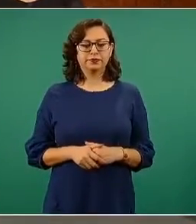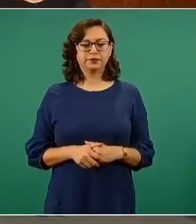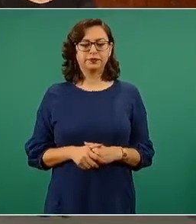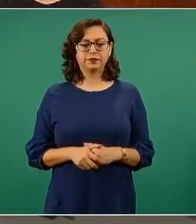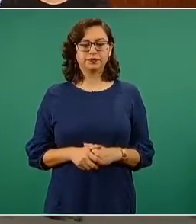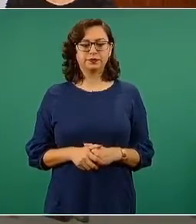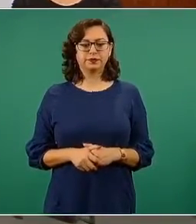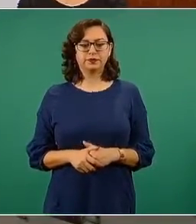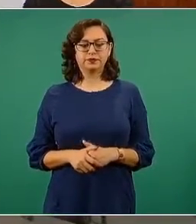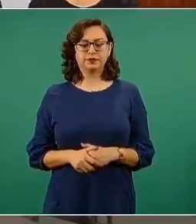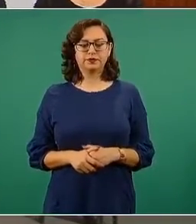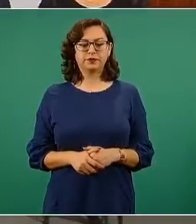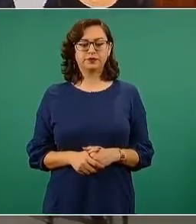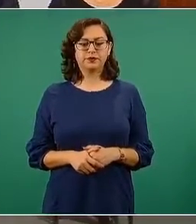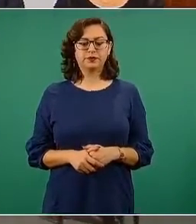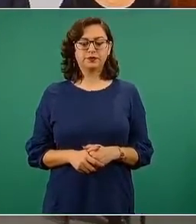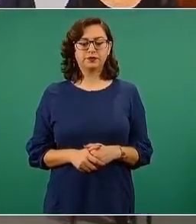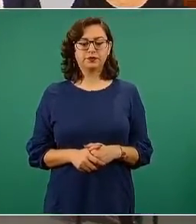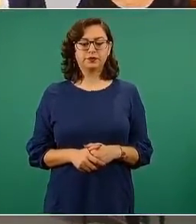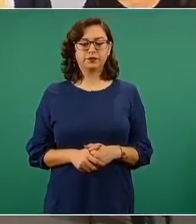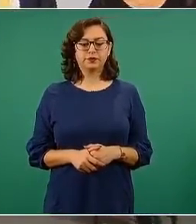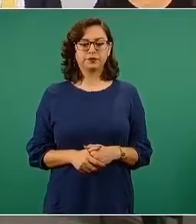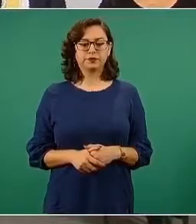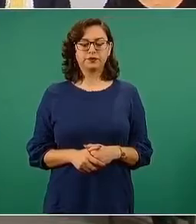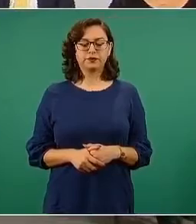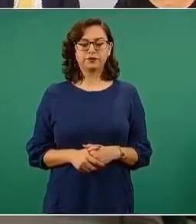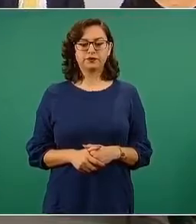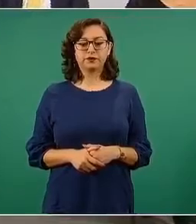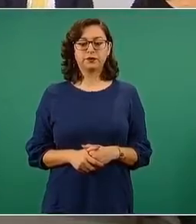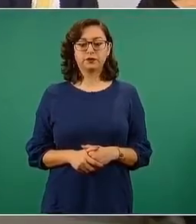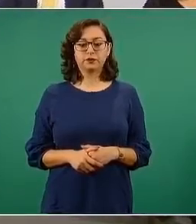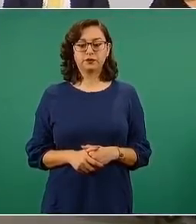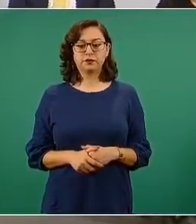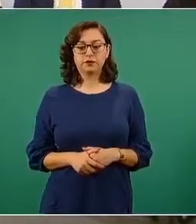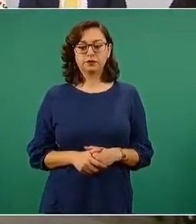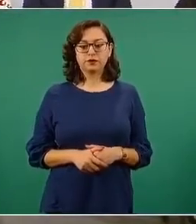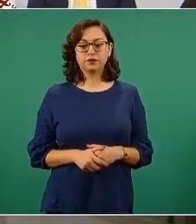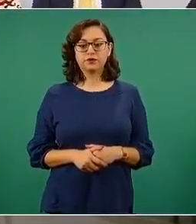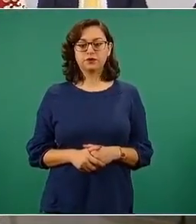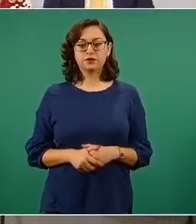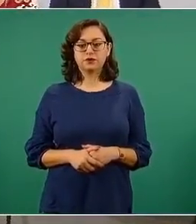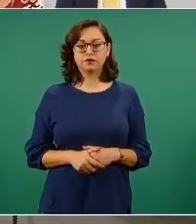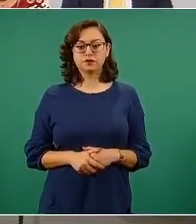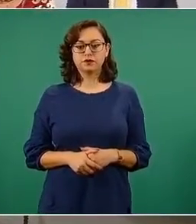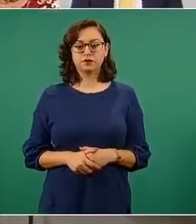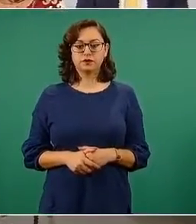vamos a decir, es esta reforma producto de